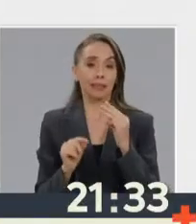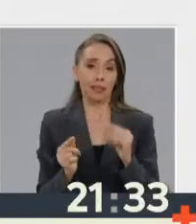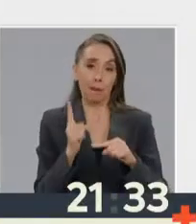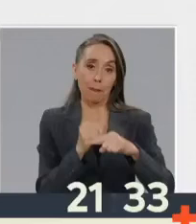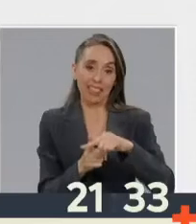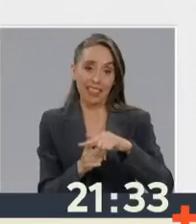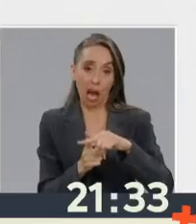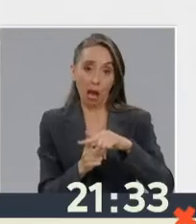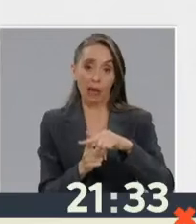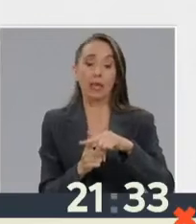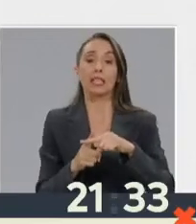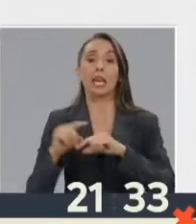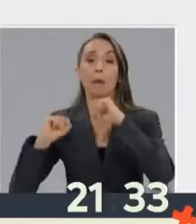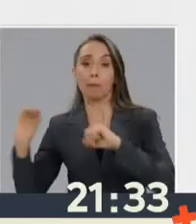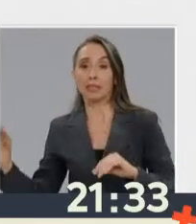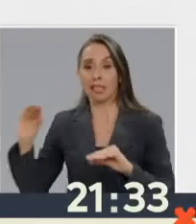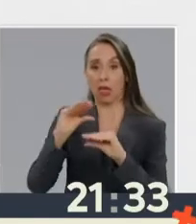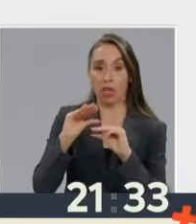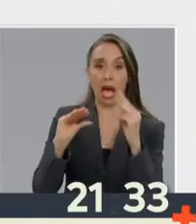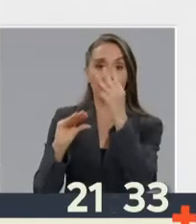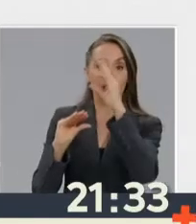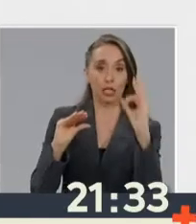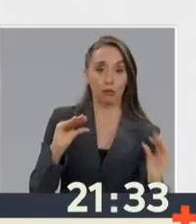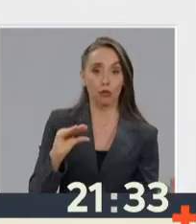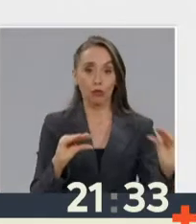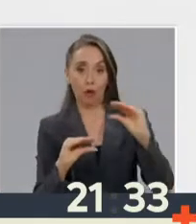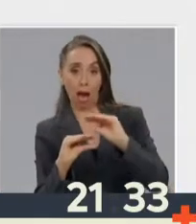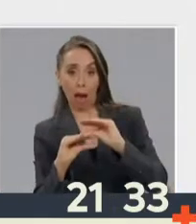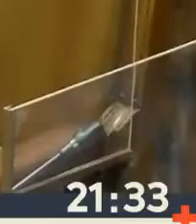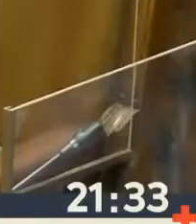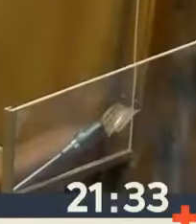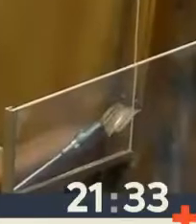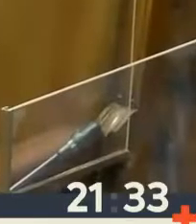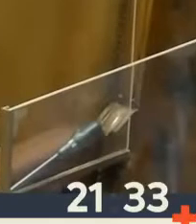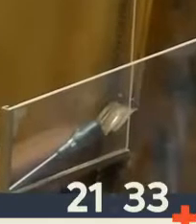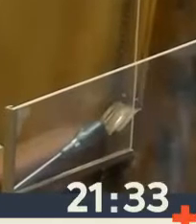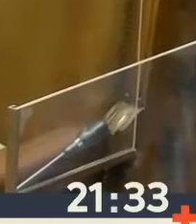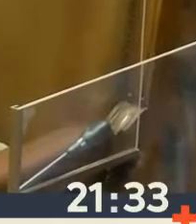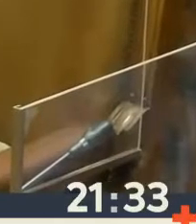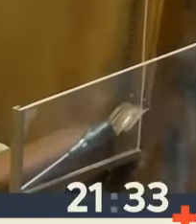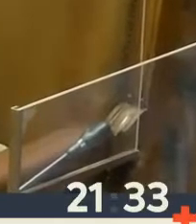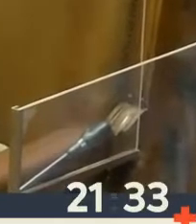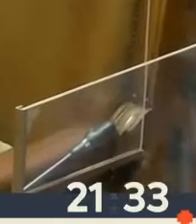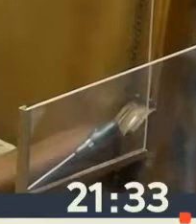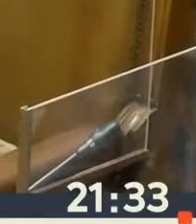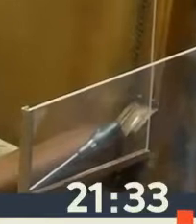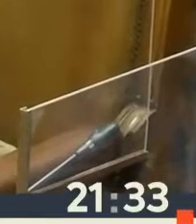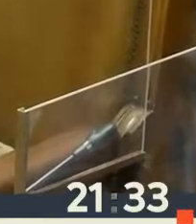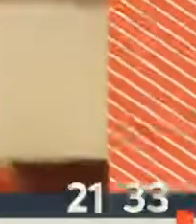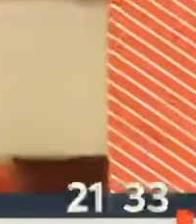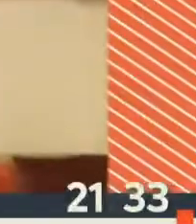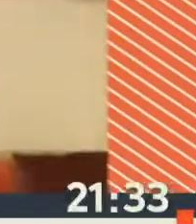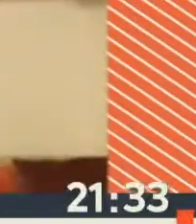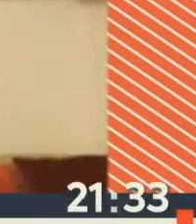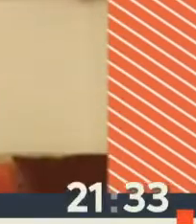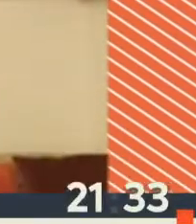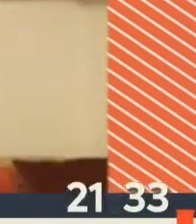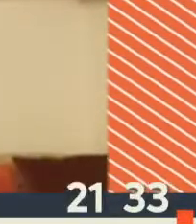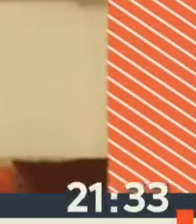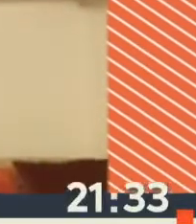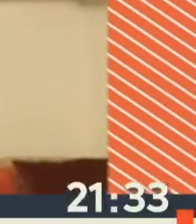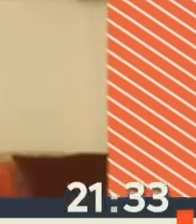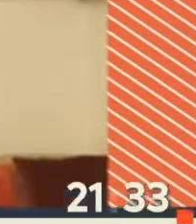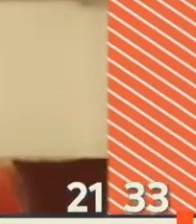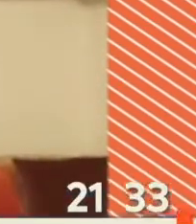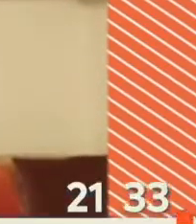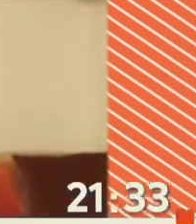se divida en un fondo individual y otro solidario, en la oposición insisten en que debe ir íntegro a este último. Lo que hace la